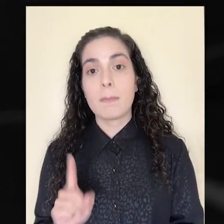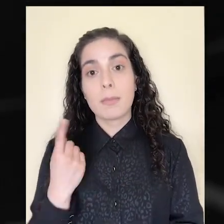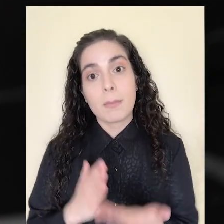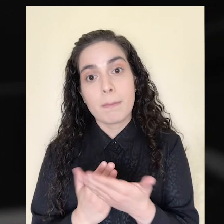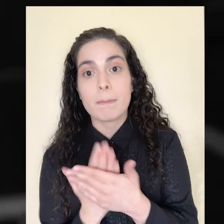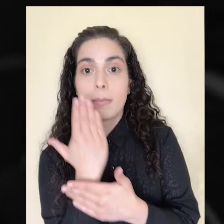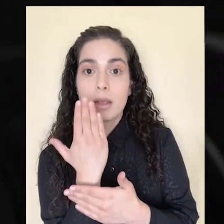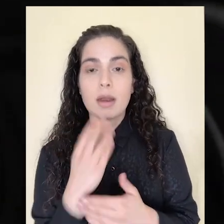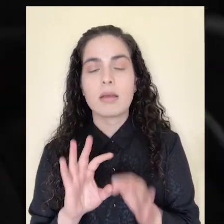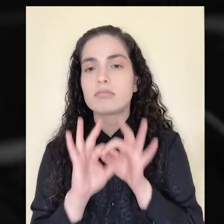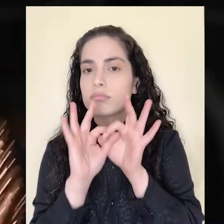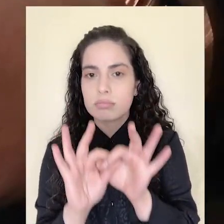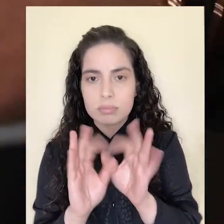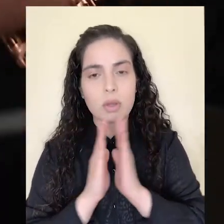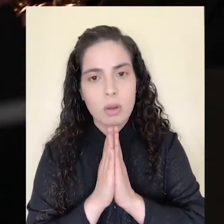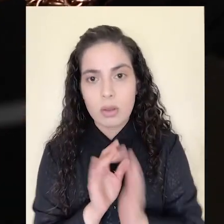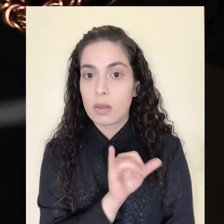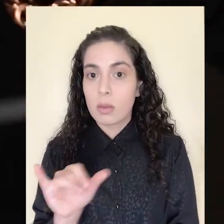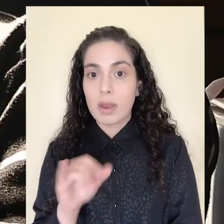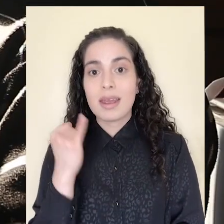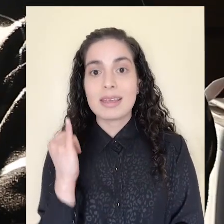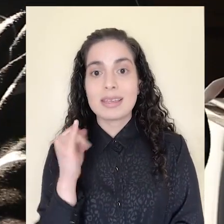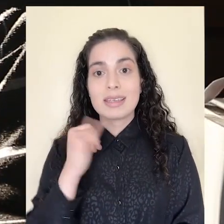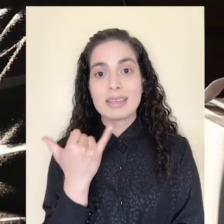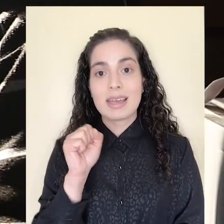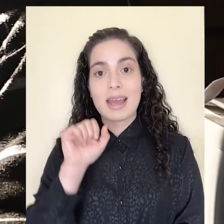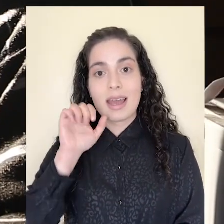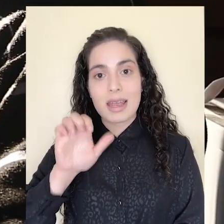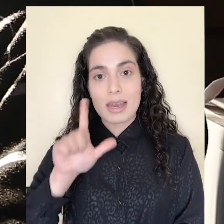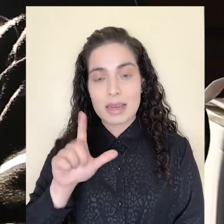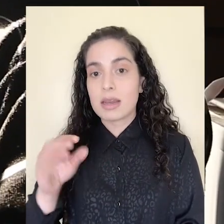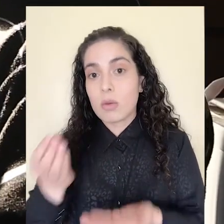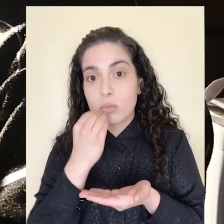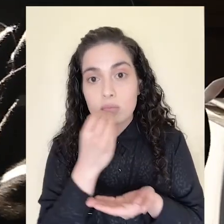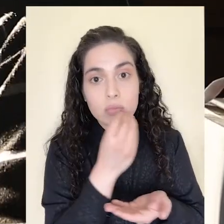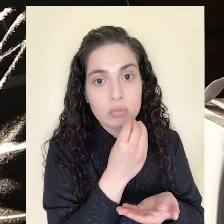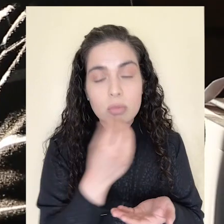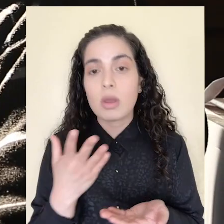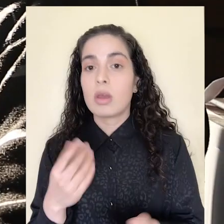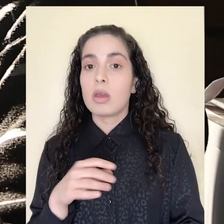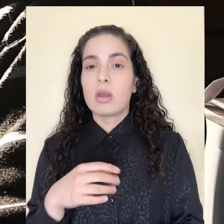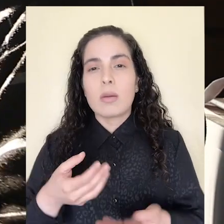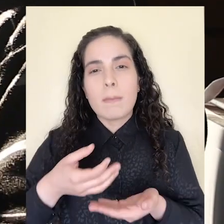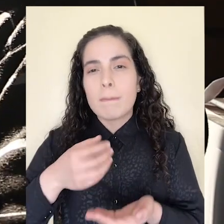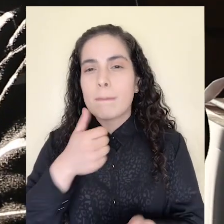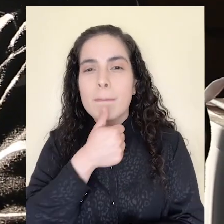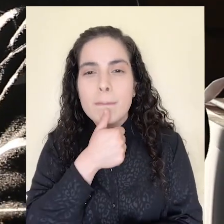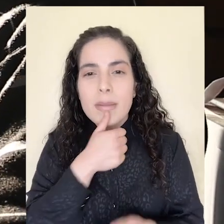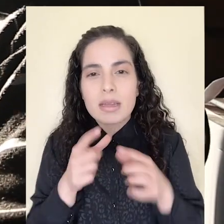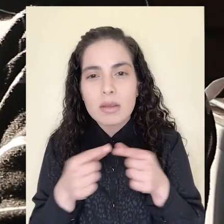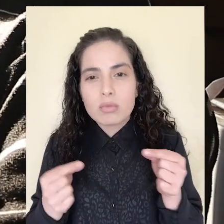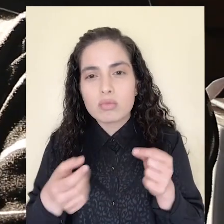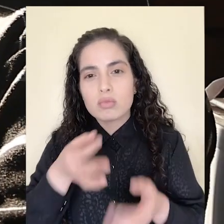oración o agradecimiento. Después el yagel, que es la comida, matito ahí, tomar agua de machitune, servirse